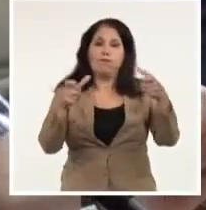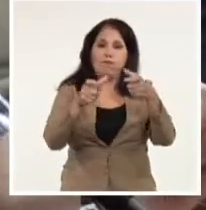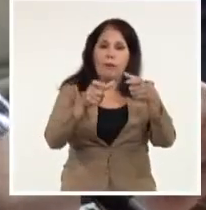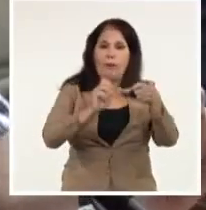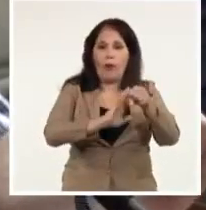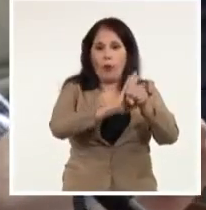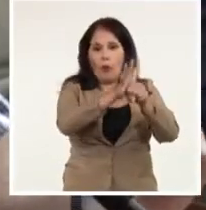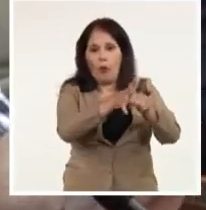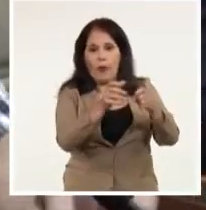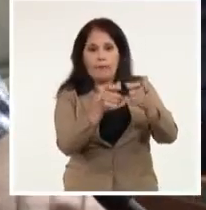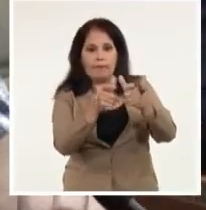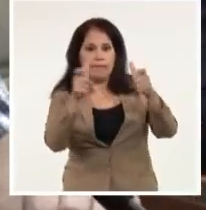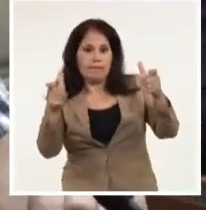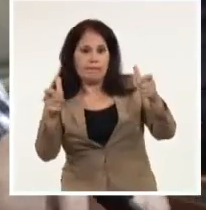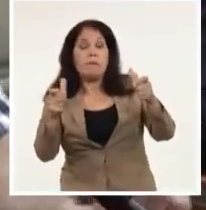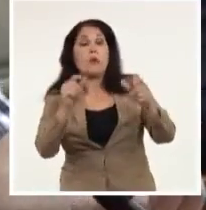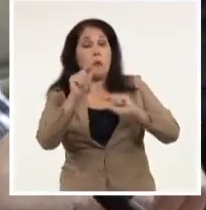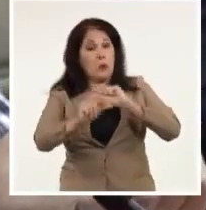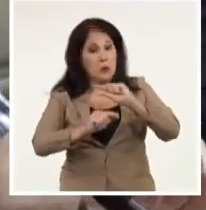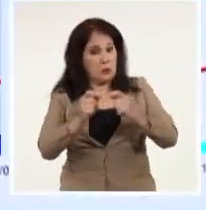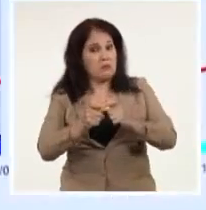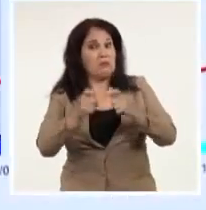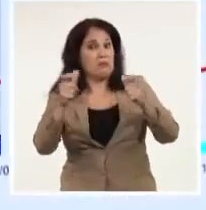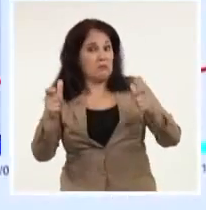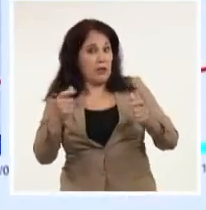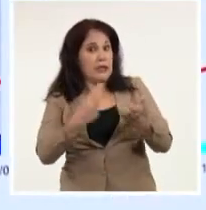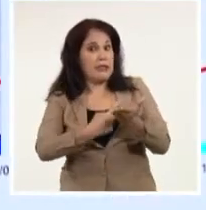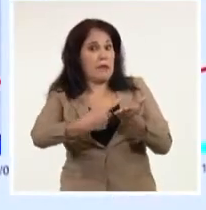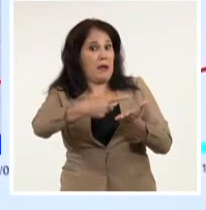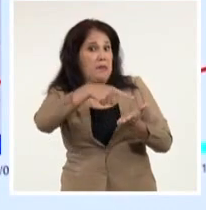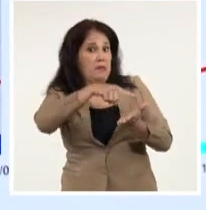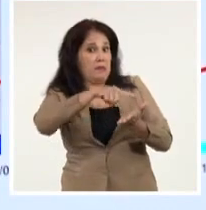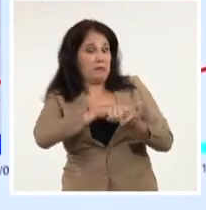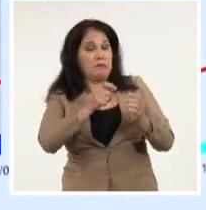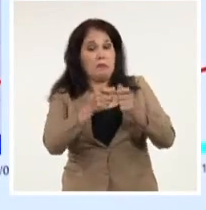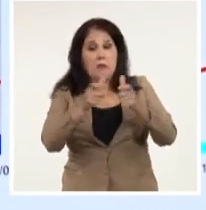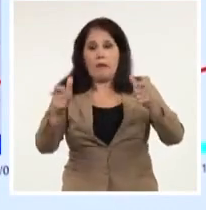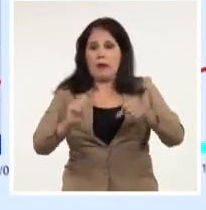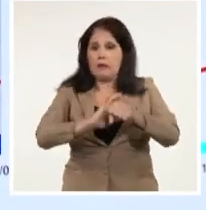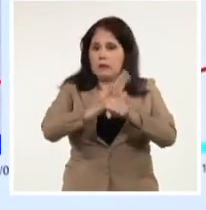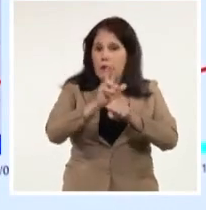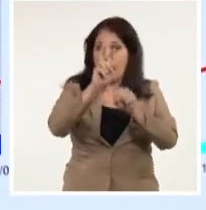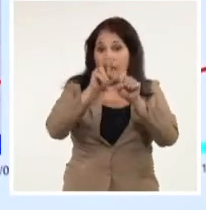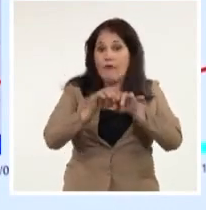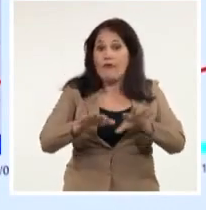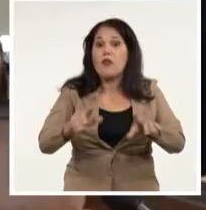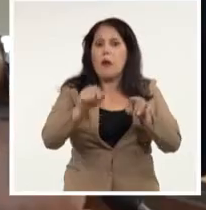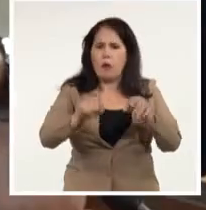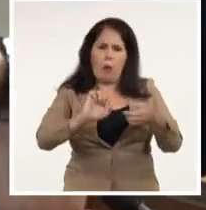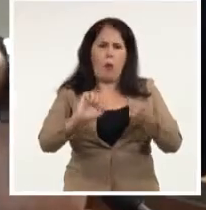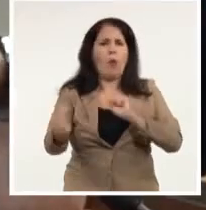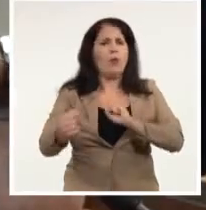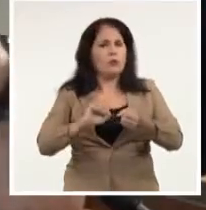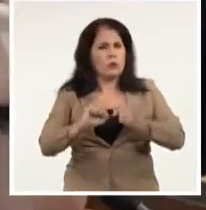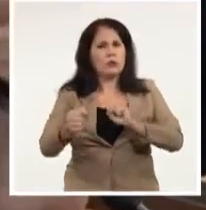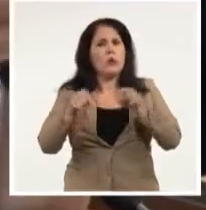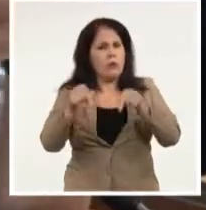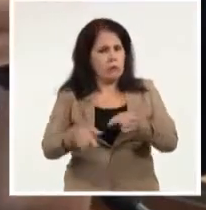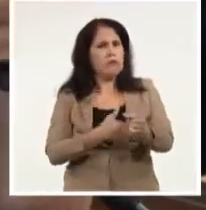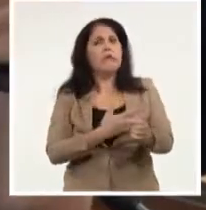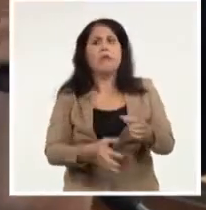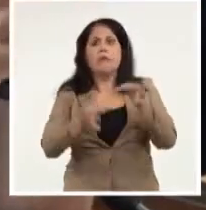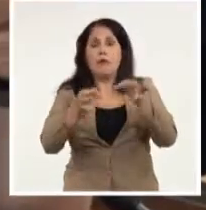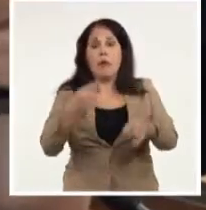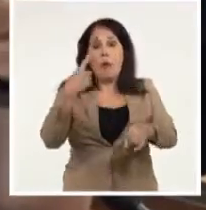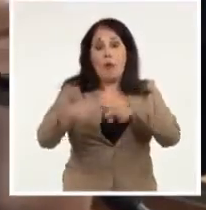que, aunque ha habido un crecimiento en las últimas semanas, en el país el virus permanecerá bajo control. Una realidad muy